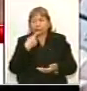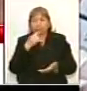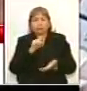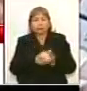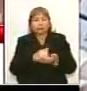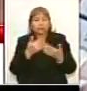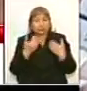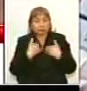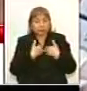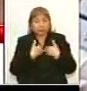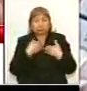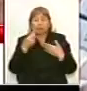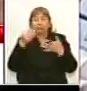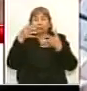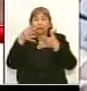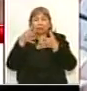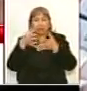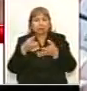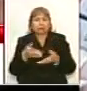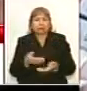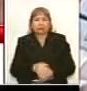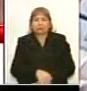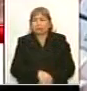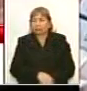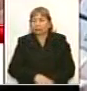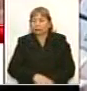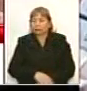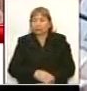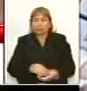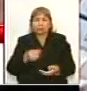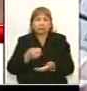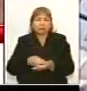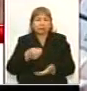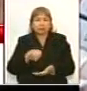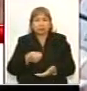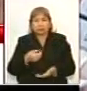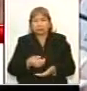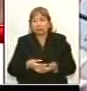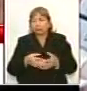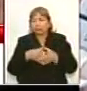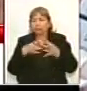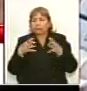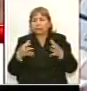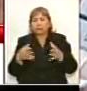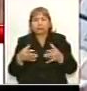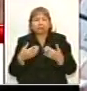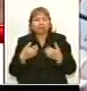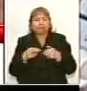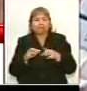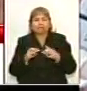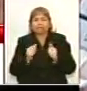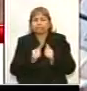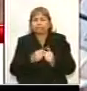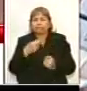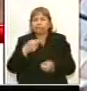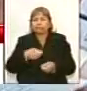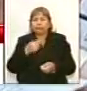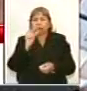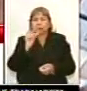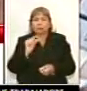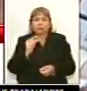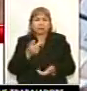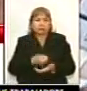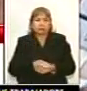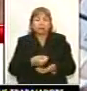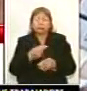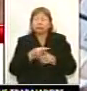tienen sus fondos en estas condiciones. Sin aporte, montos que le permiten pagos de pensiones miserables.